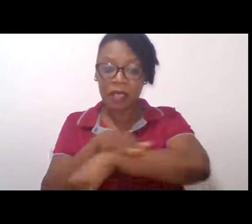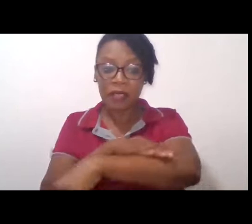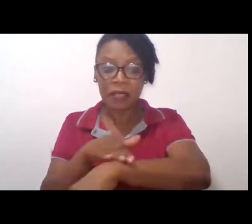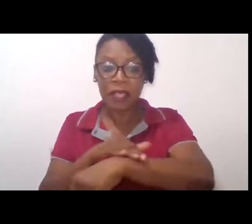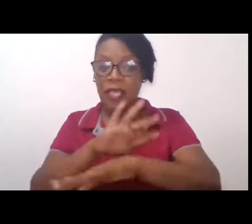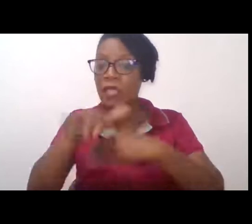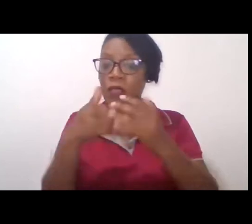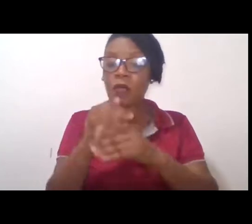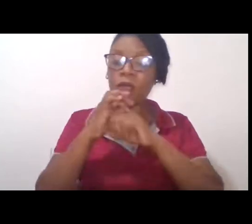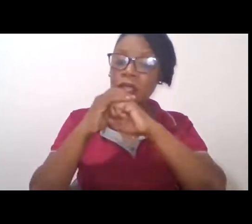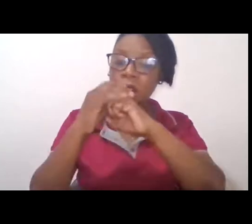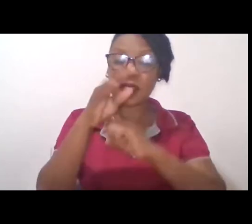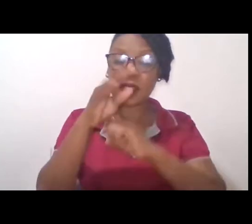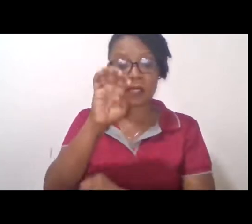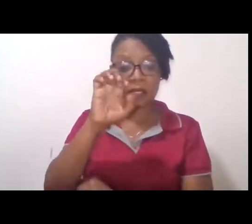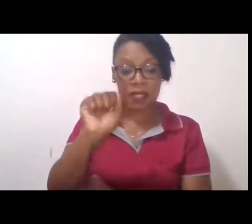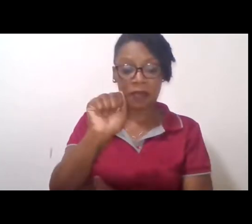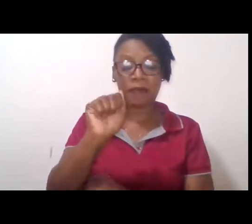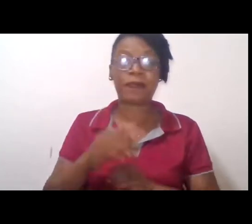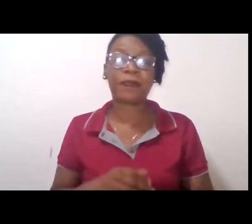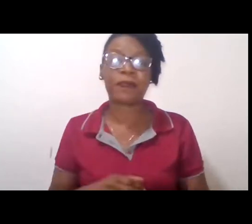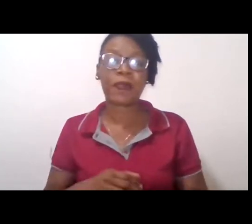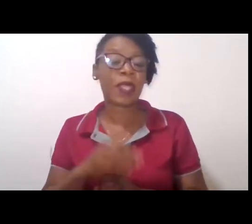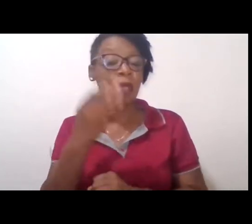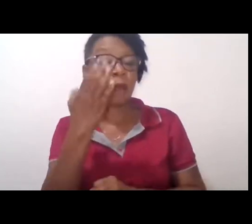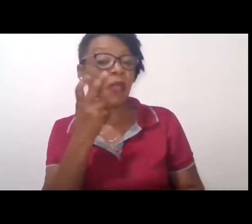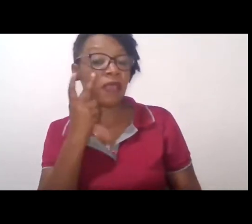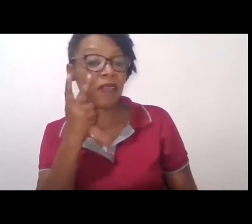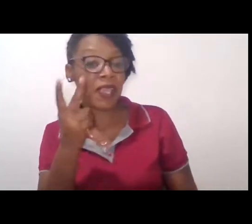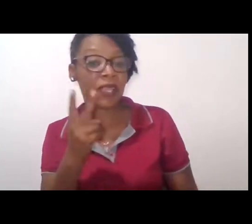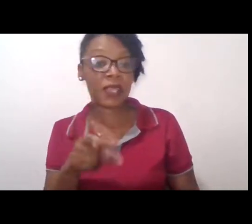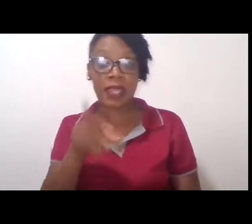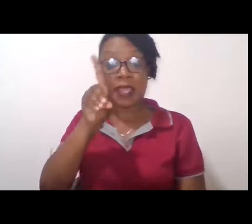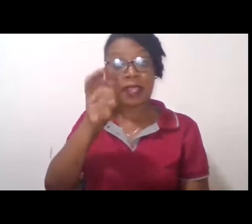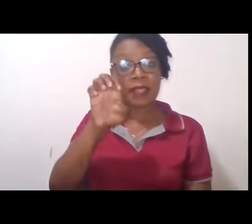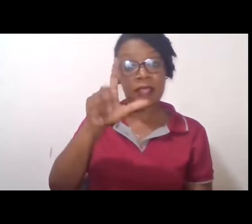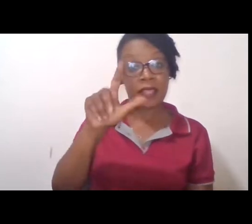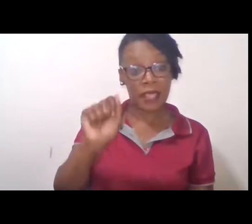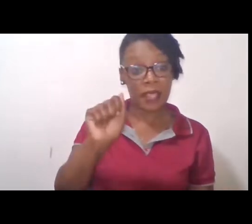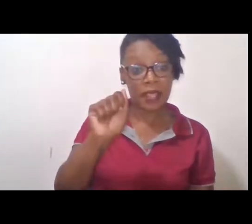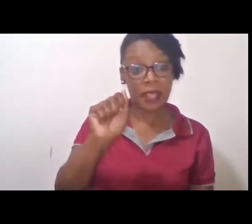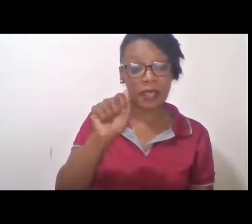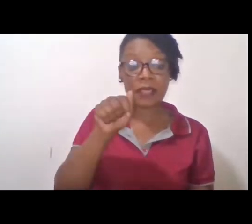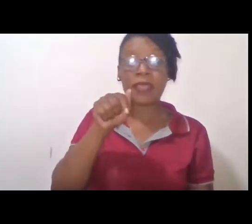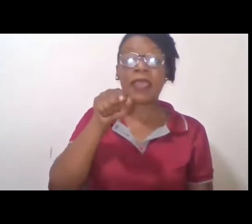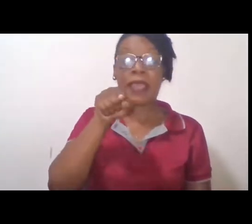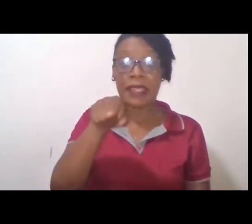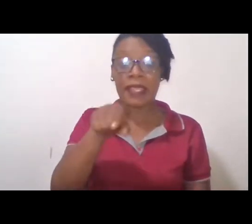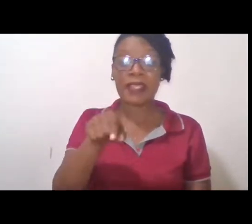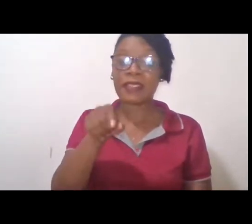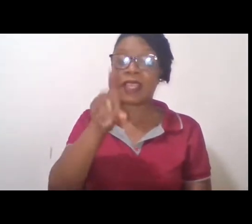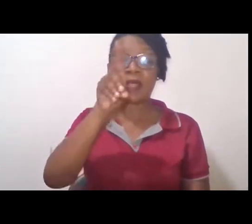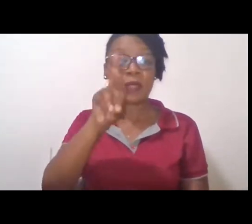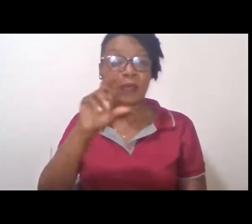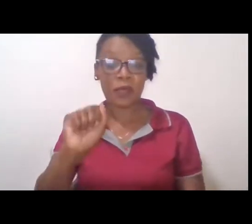del Trastorno del Espectro Autista. Porque vean ustedes que Delali es doctora en educación, pero nos viene a